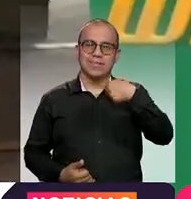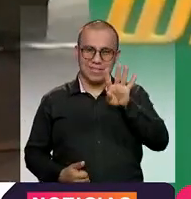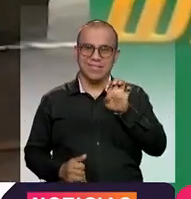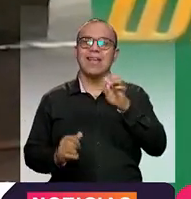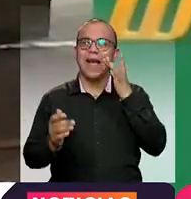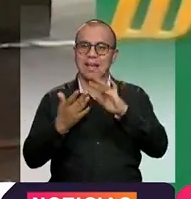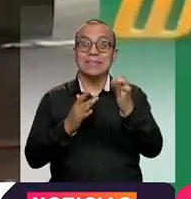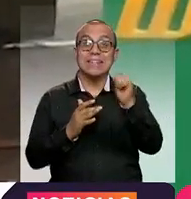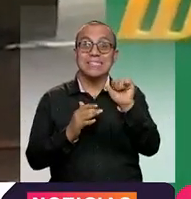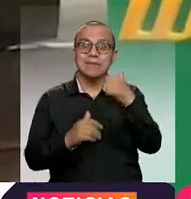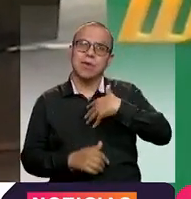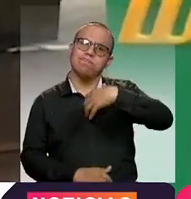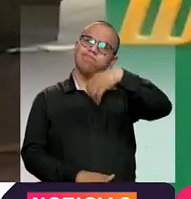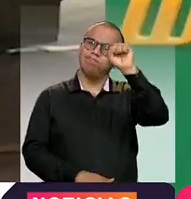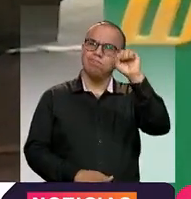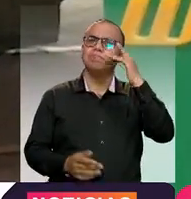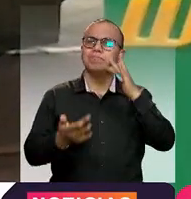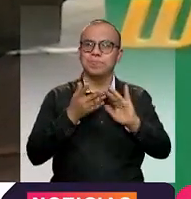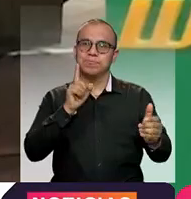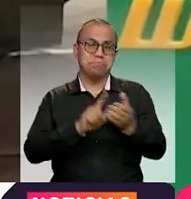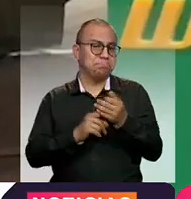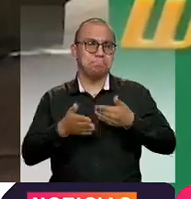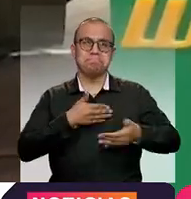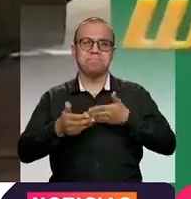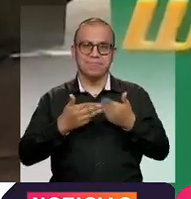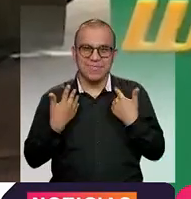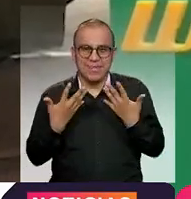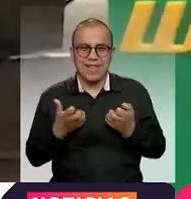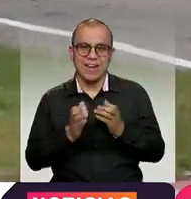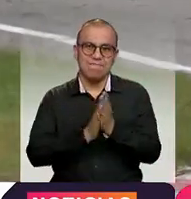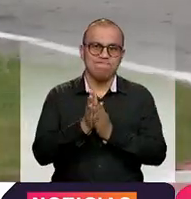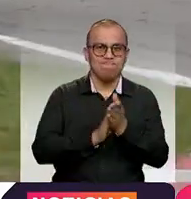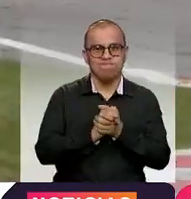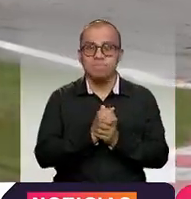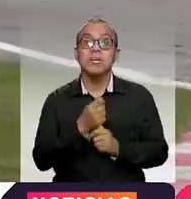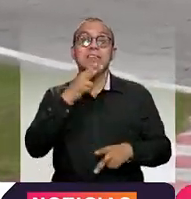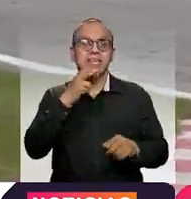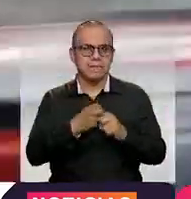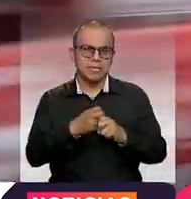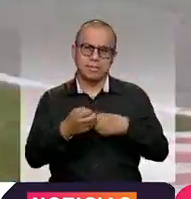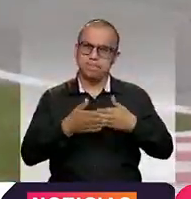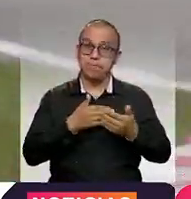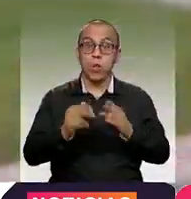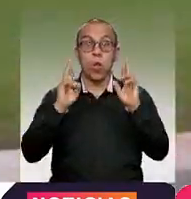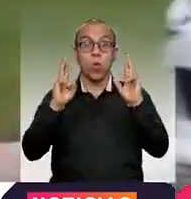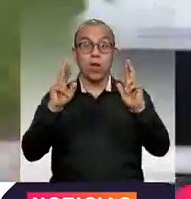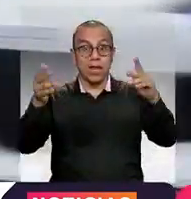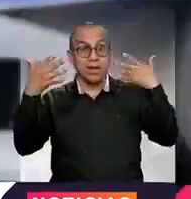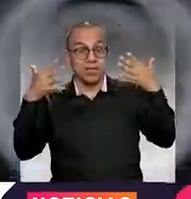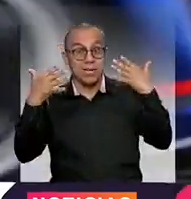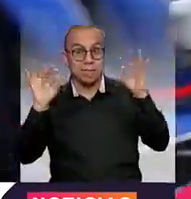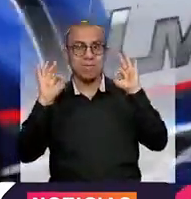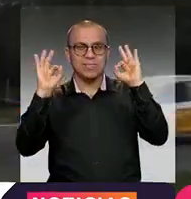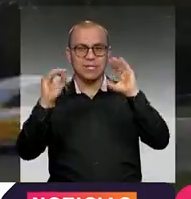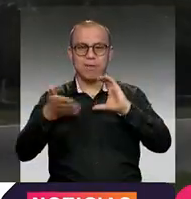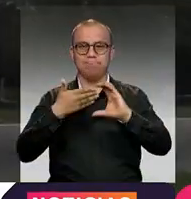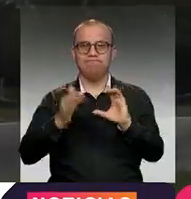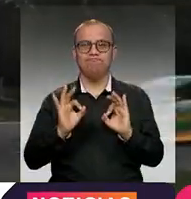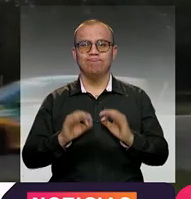horas, Dios mediante, entonces nada, la expectativa es muy grande, creo que va a ser una carrera difícil, esperamos que el clima nos colabore.